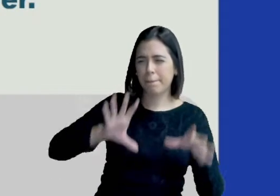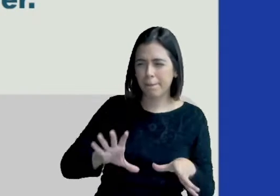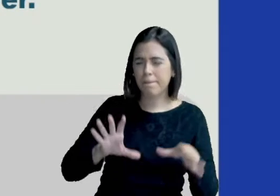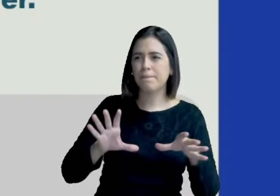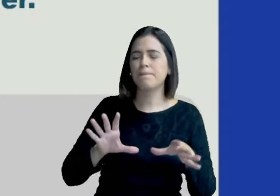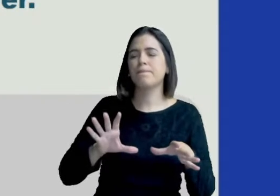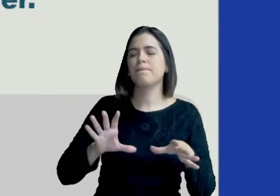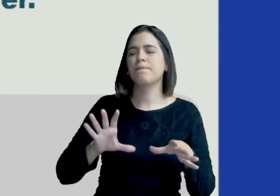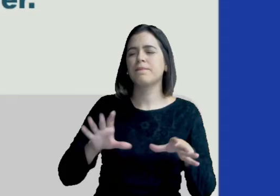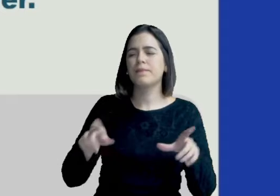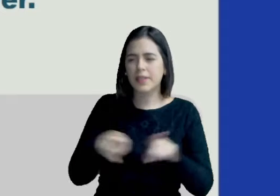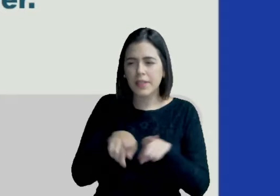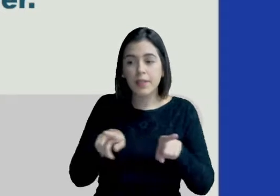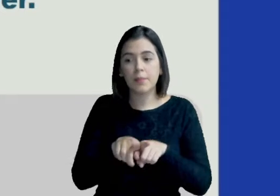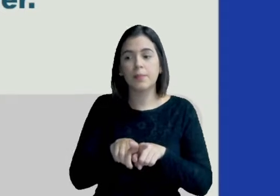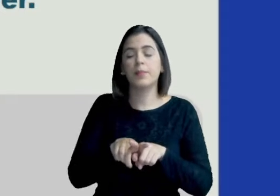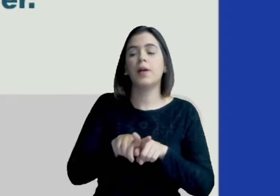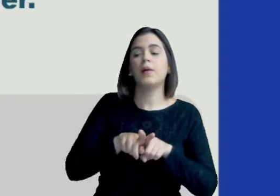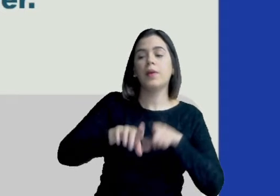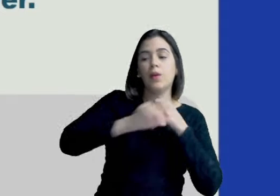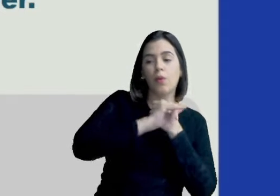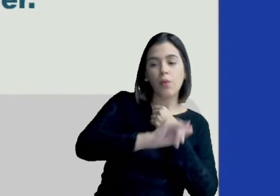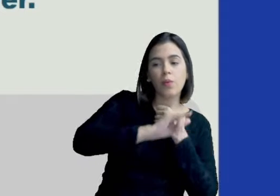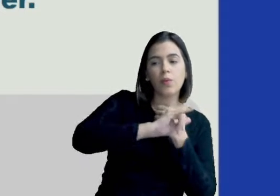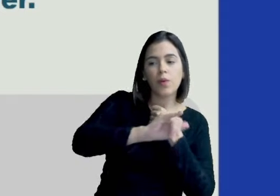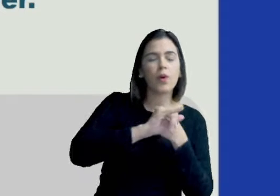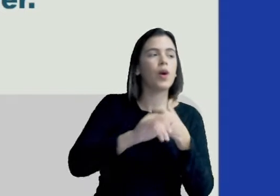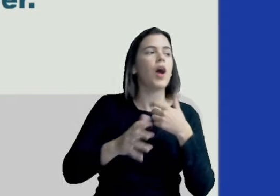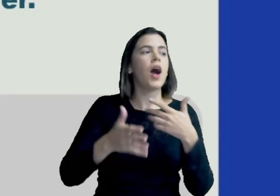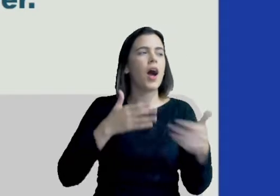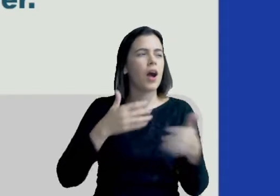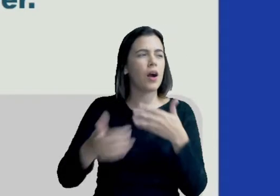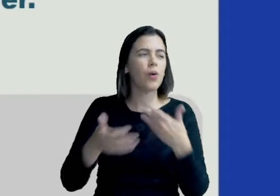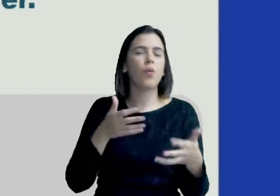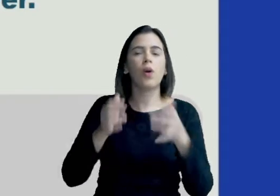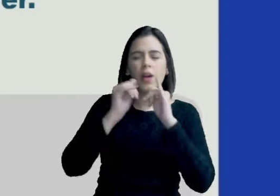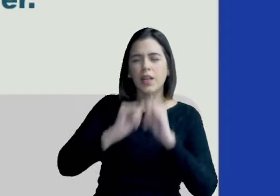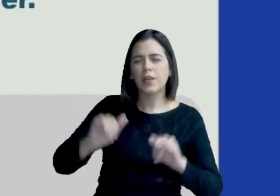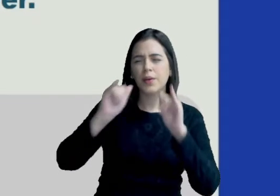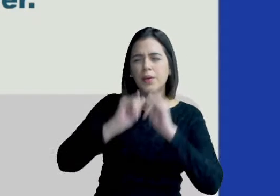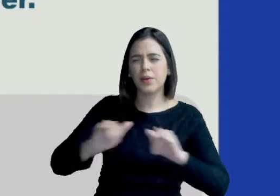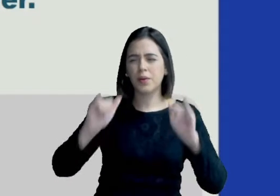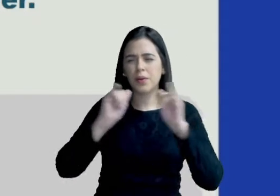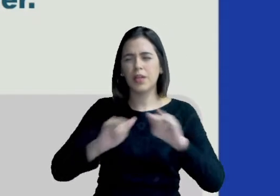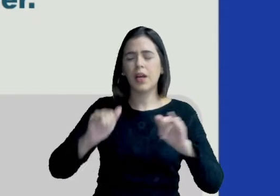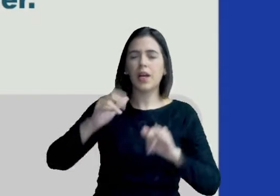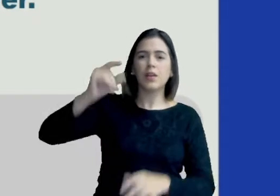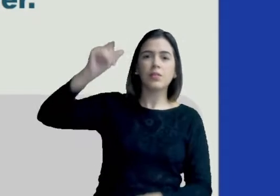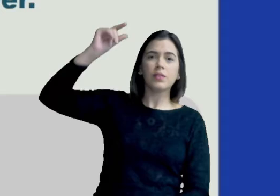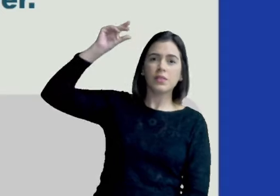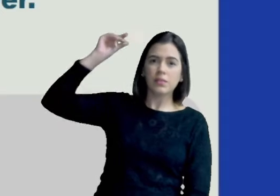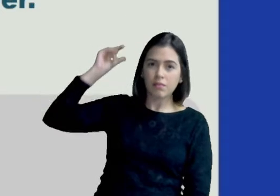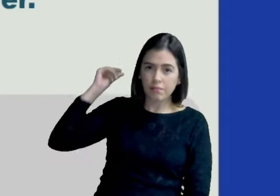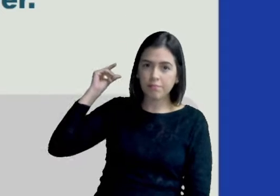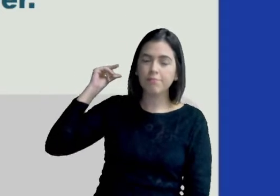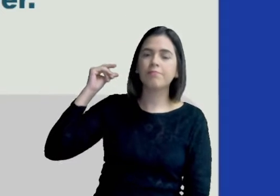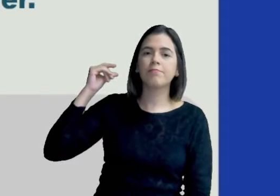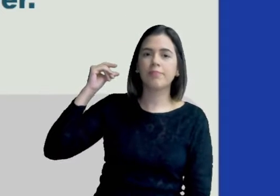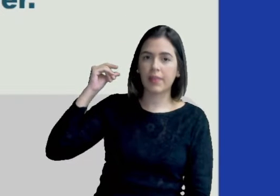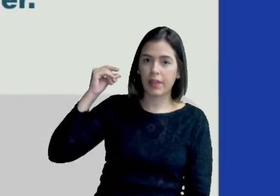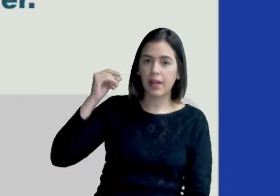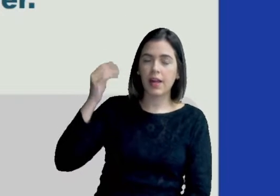XIX, los periodistas denominaban como crónica a cualquier noticia y que a partir de la Edad Media,